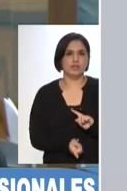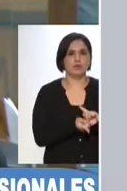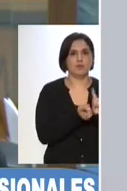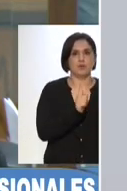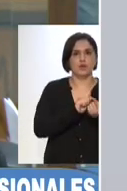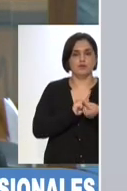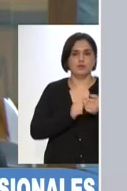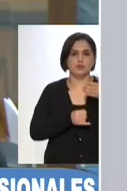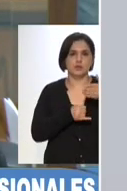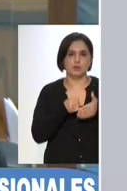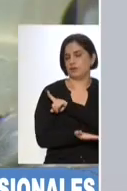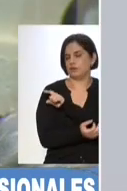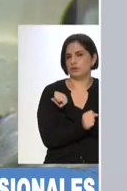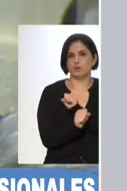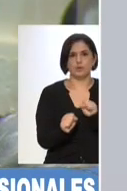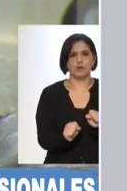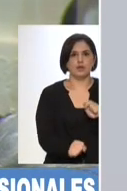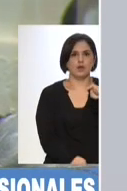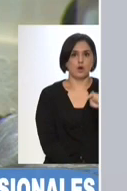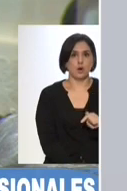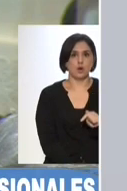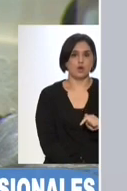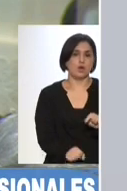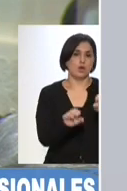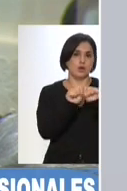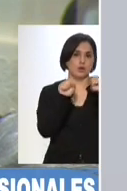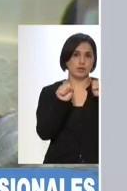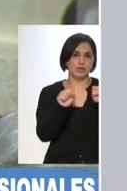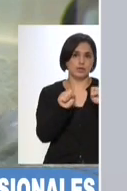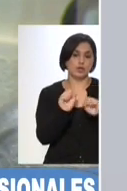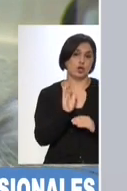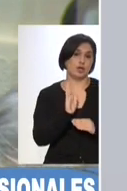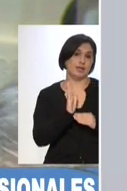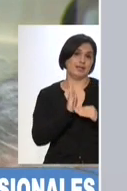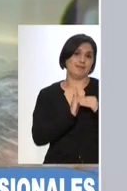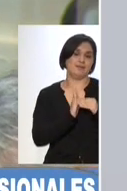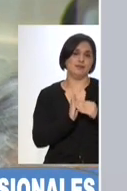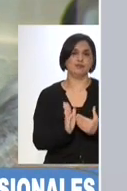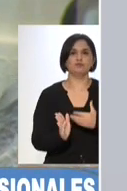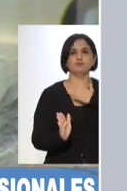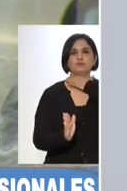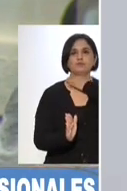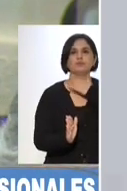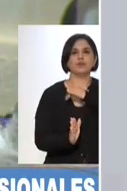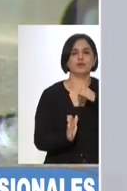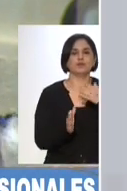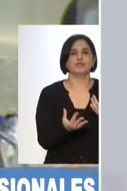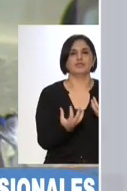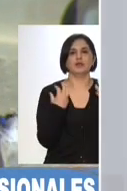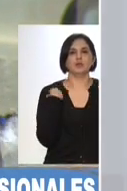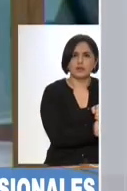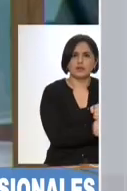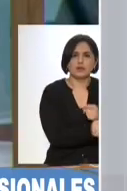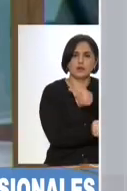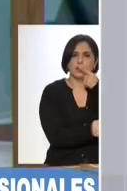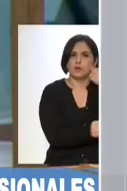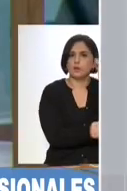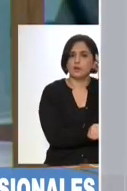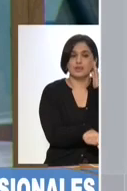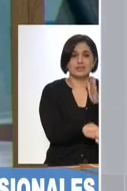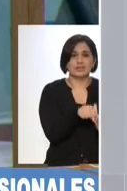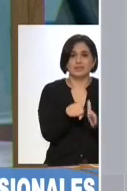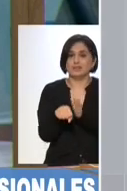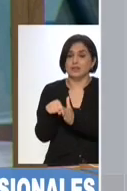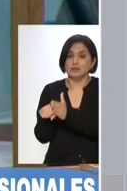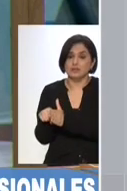de ayer, ¿cuál es su evaluación con respecto al traspié que sufre este proyecto del cuarto retiro del 10% en el Senado? ¿Faltó solamente un